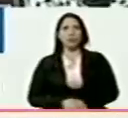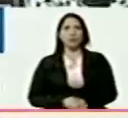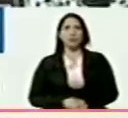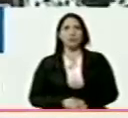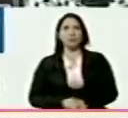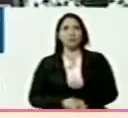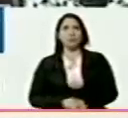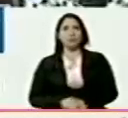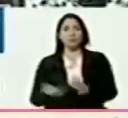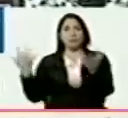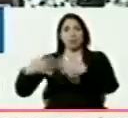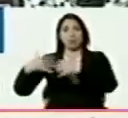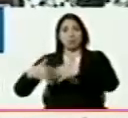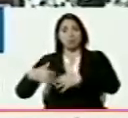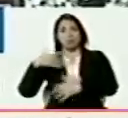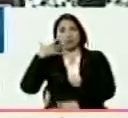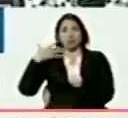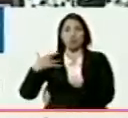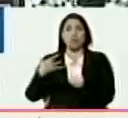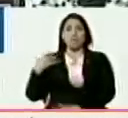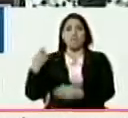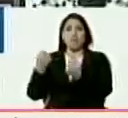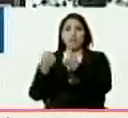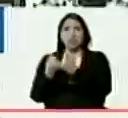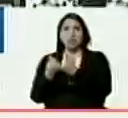cúpulas empresariales, financieras,